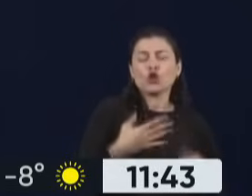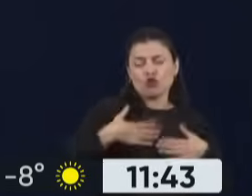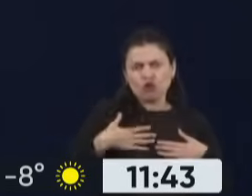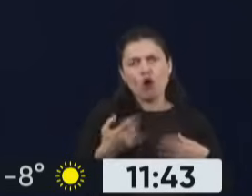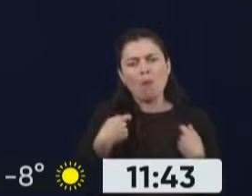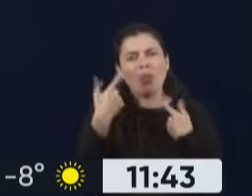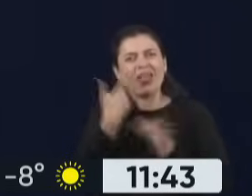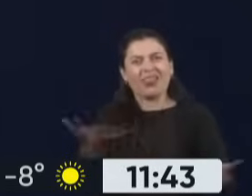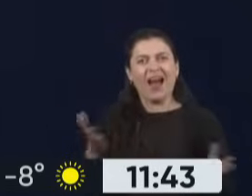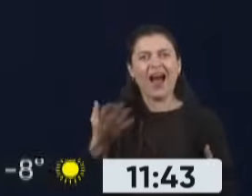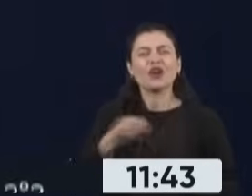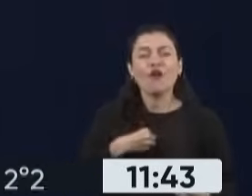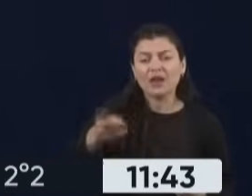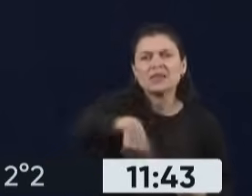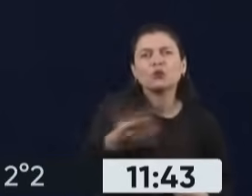recibirla hay que darla.